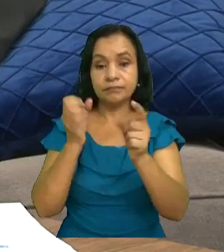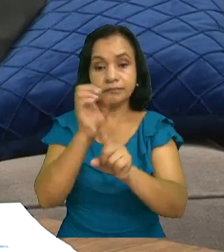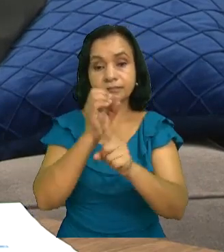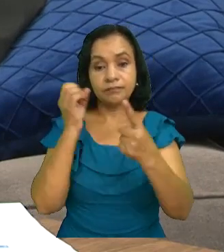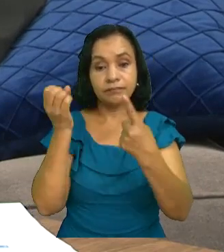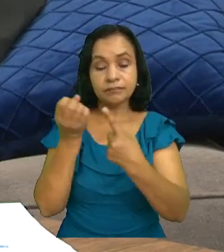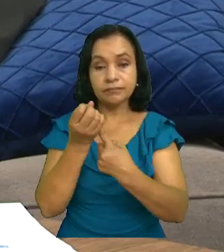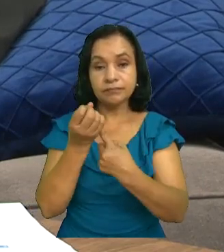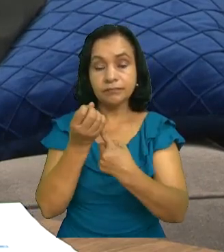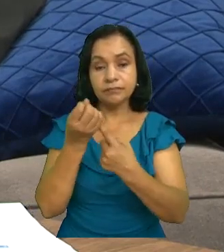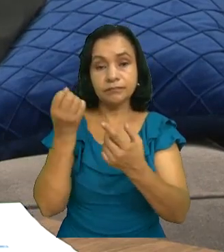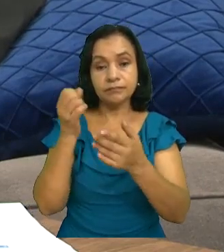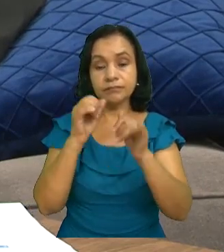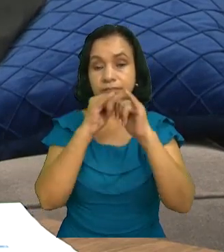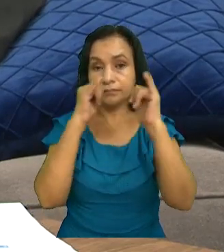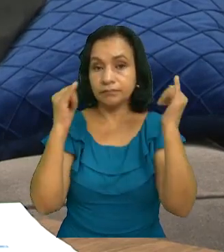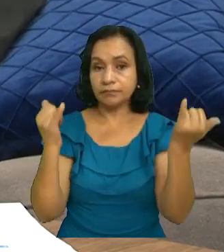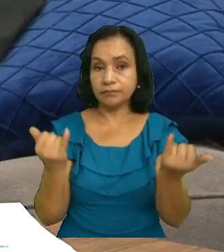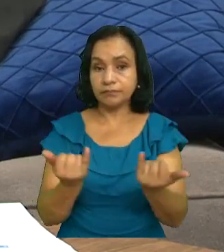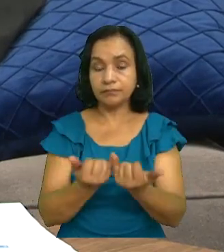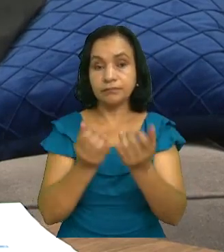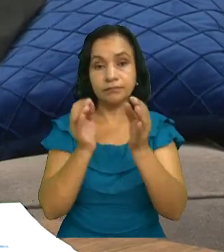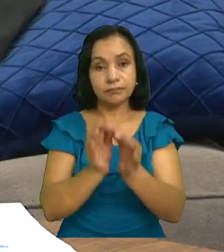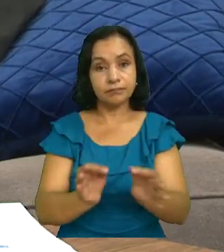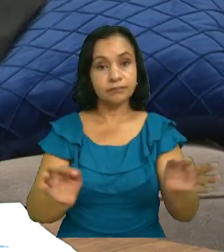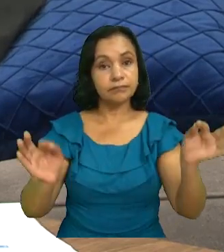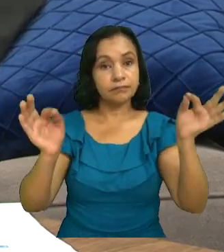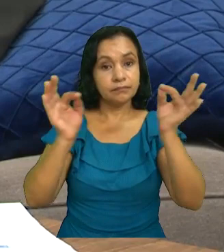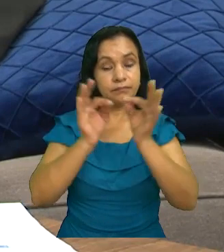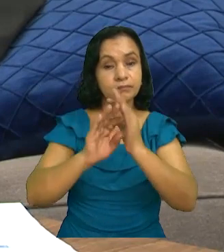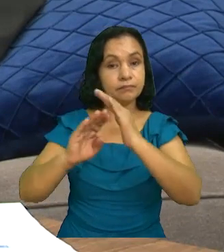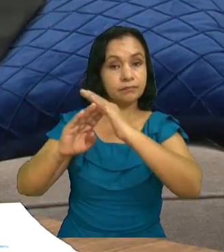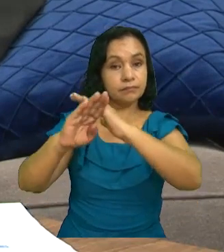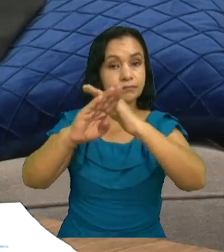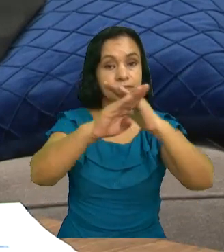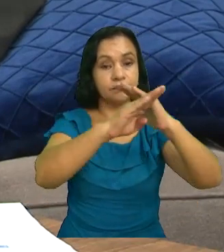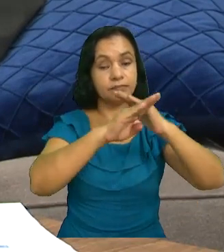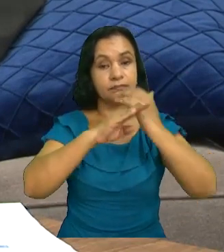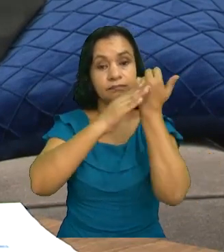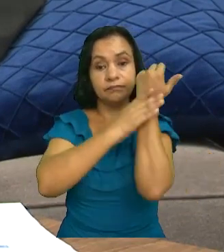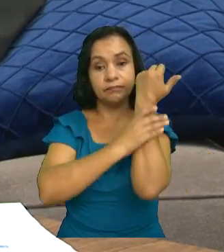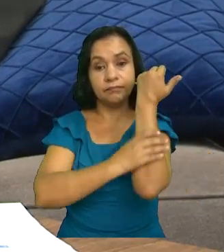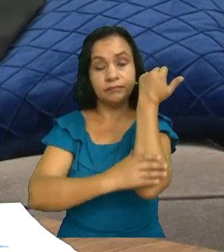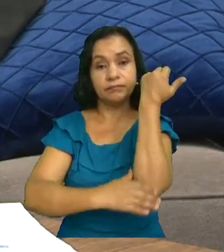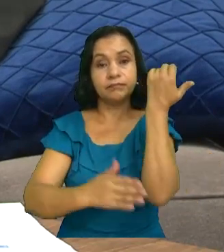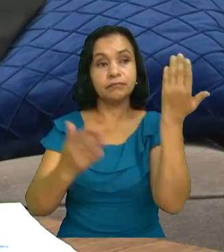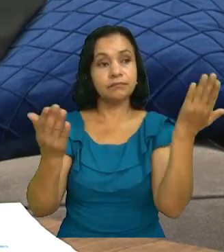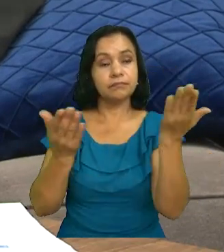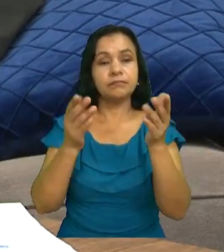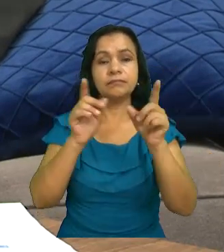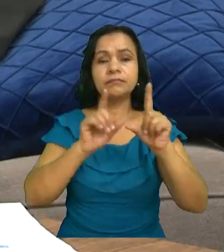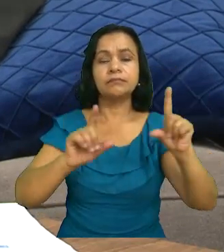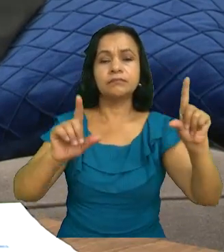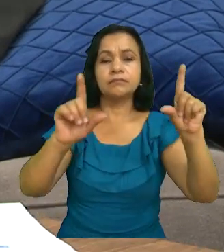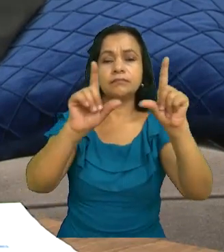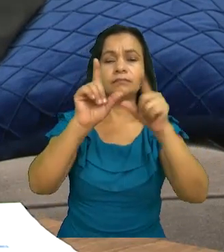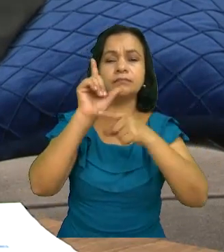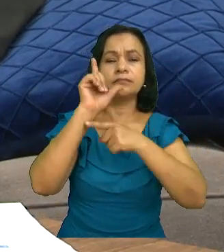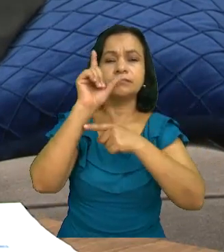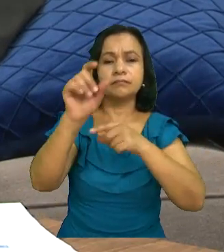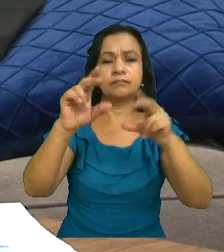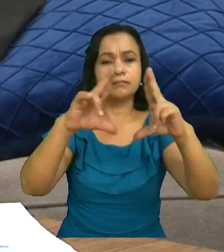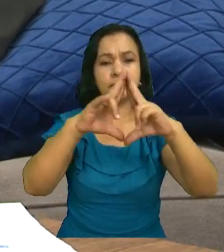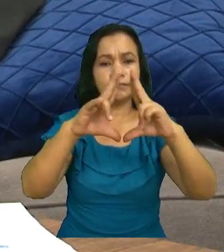financieros internacionales, porque es fundamental para luchar contra la pobreza en aquellas comunidades aisladas de nuestro